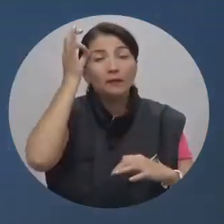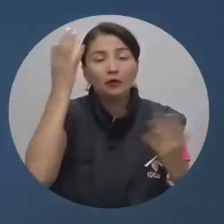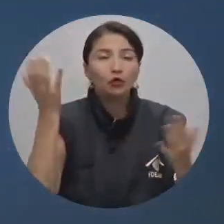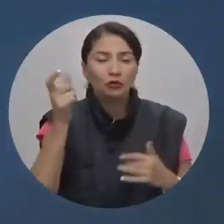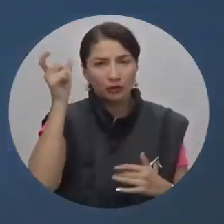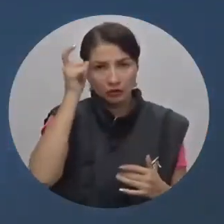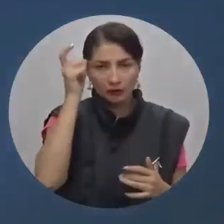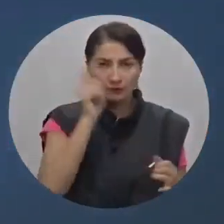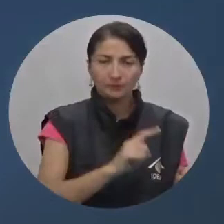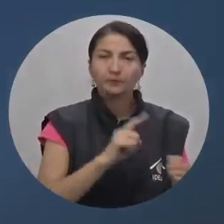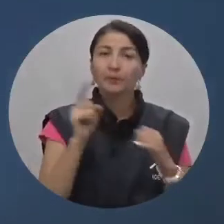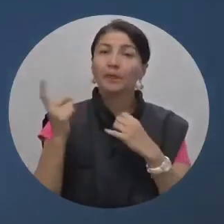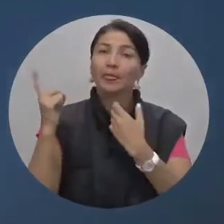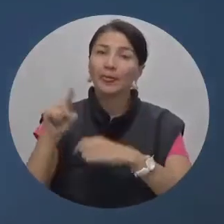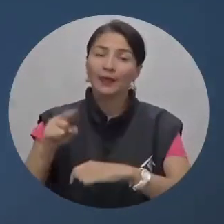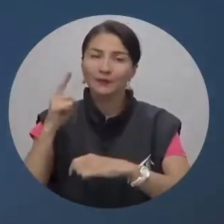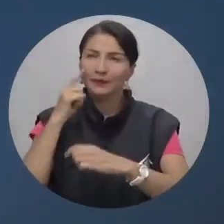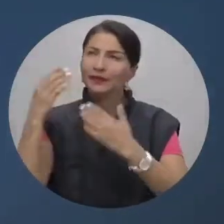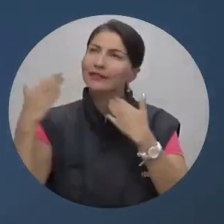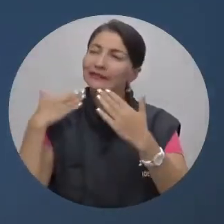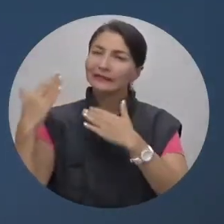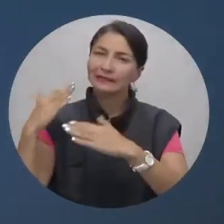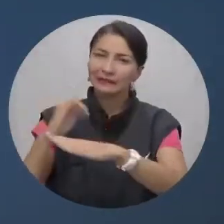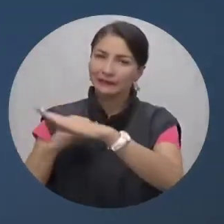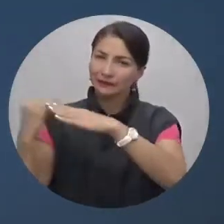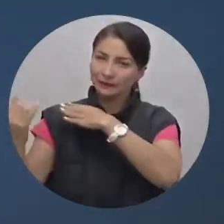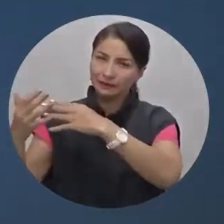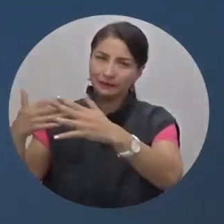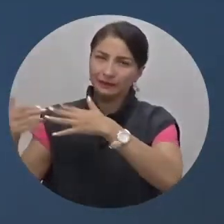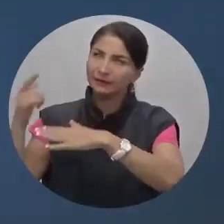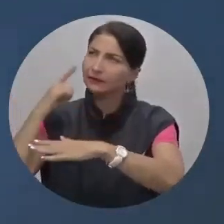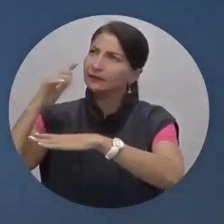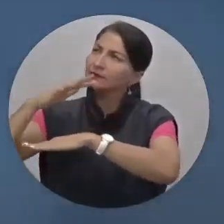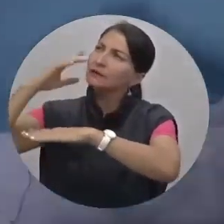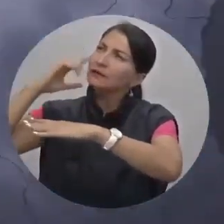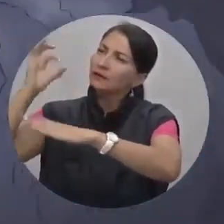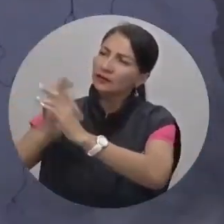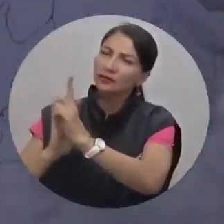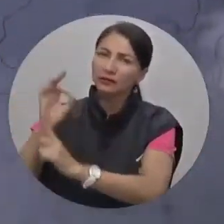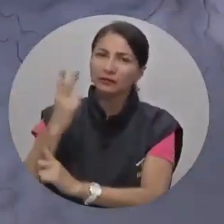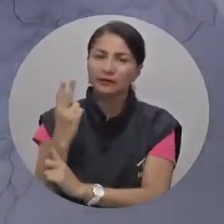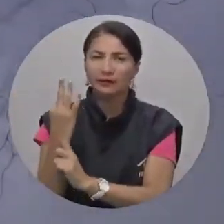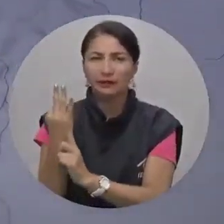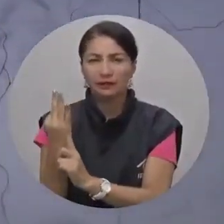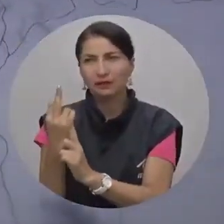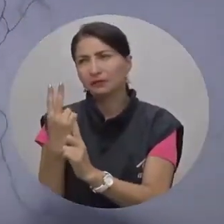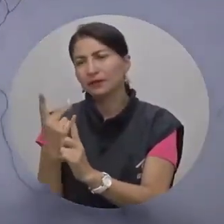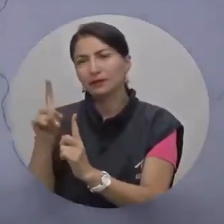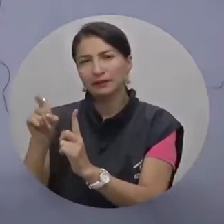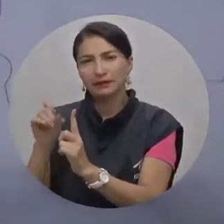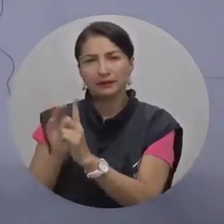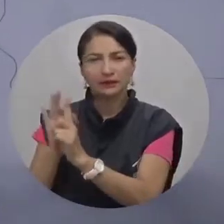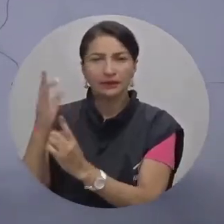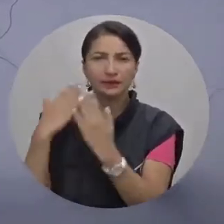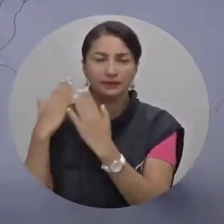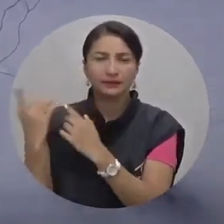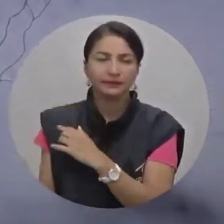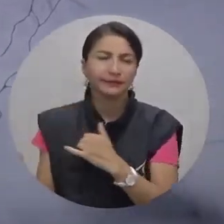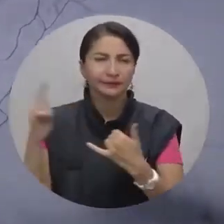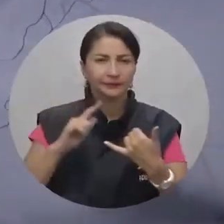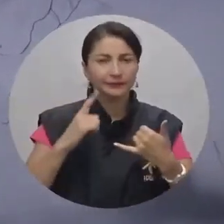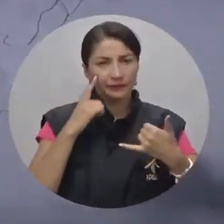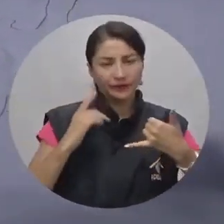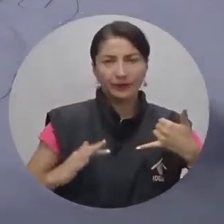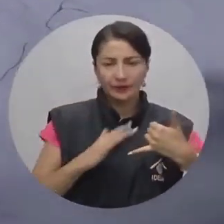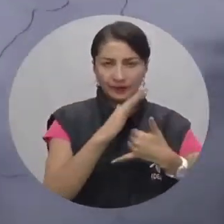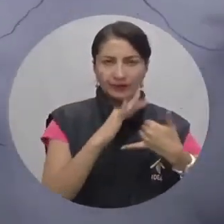también estará el clima en San Andrés y Providencia, con temperaturas de 23 y 26 grados. En el litoral pacífico, la noche